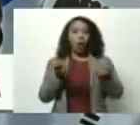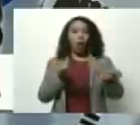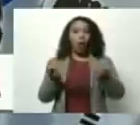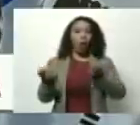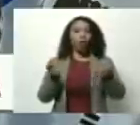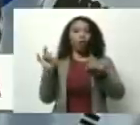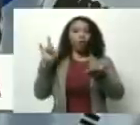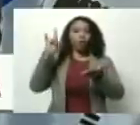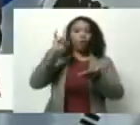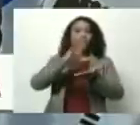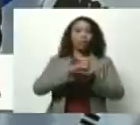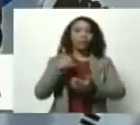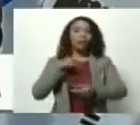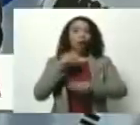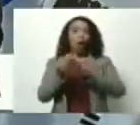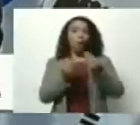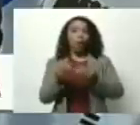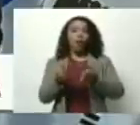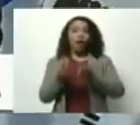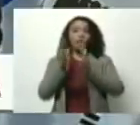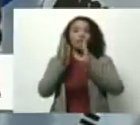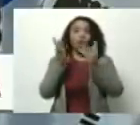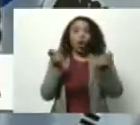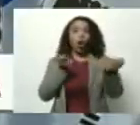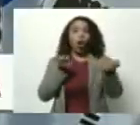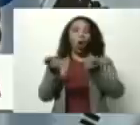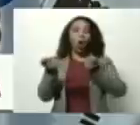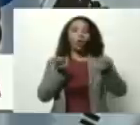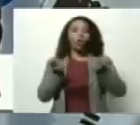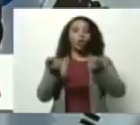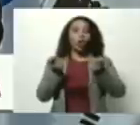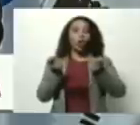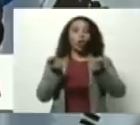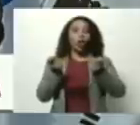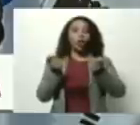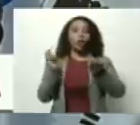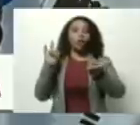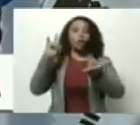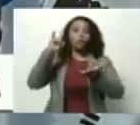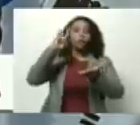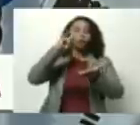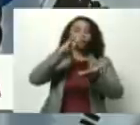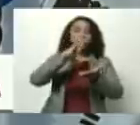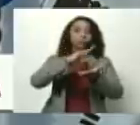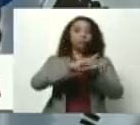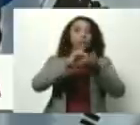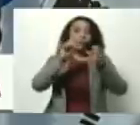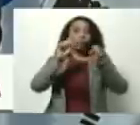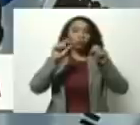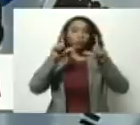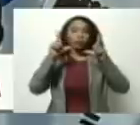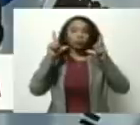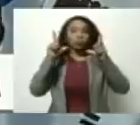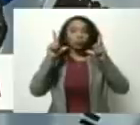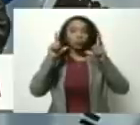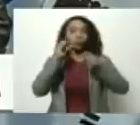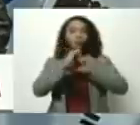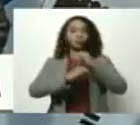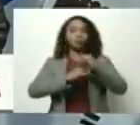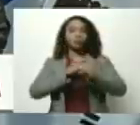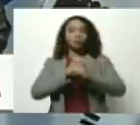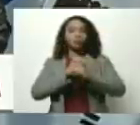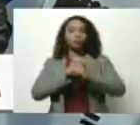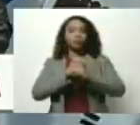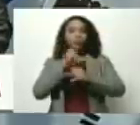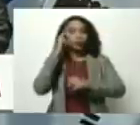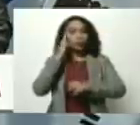aéreo tener, como es la torre de control de tránsito aéreo del Aeropuerto Internacional Simón Bolívar,